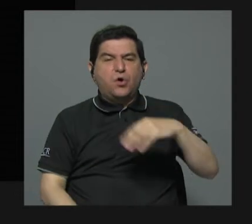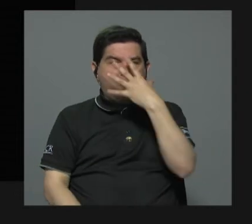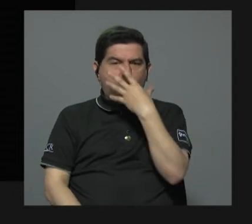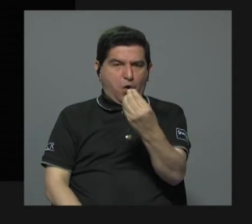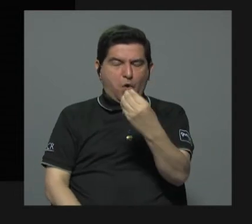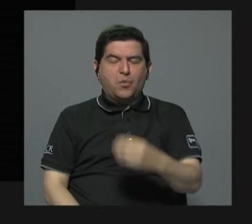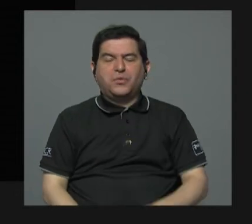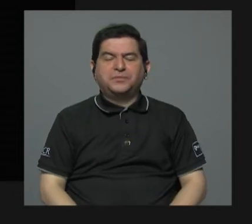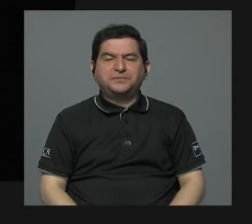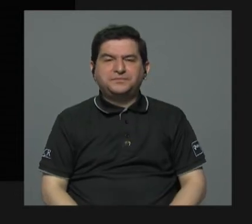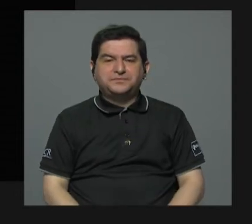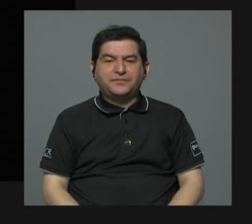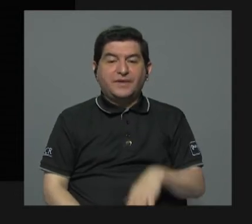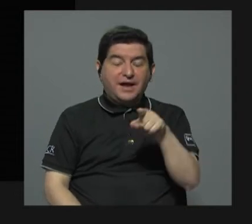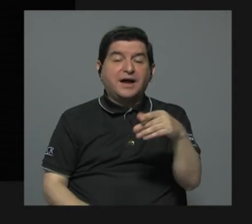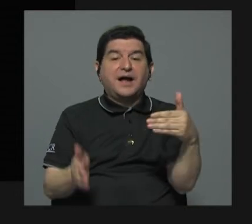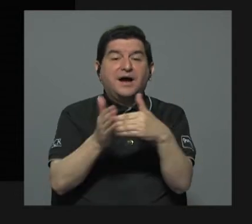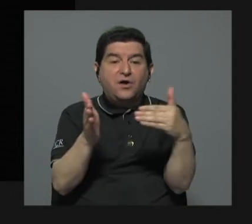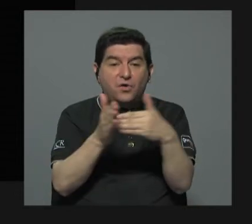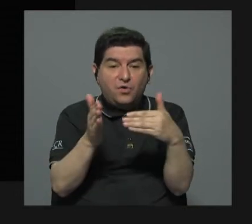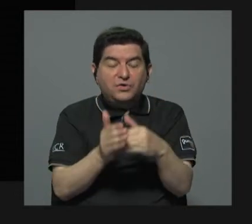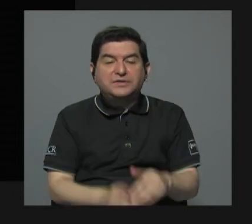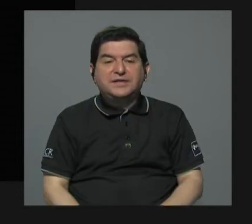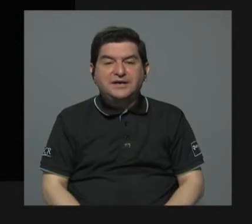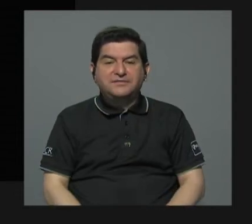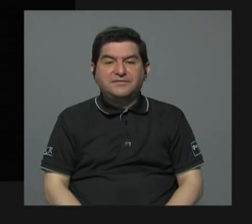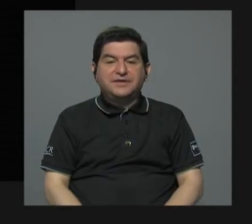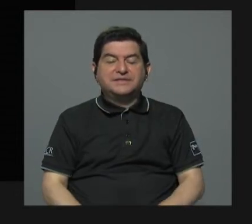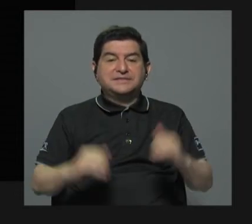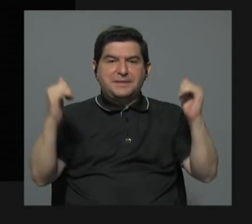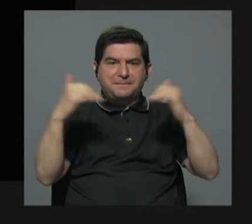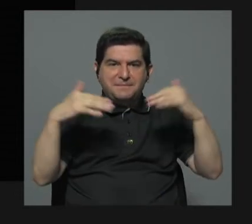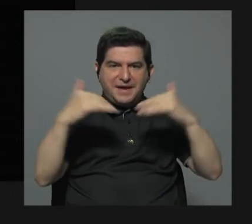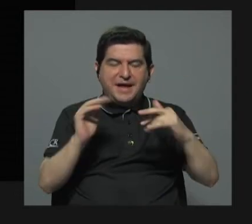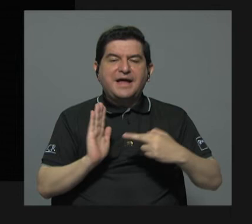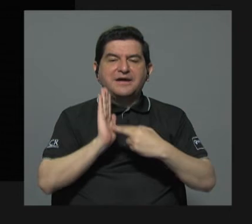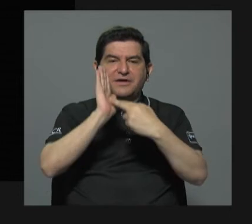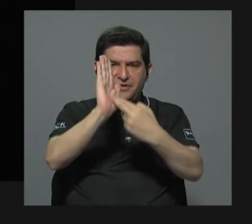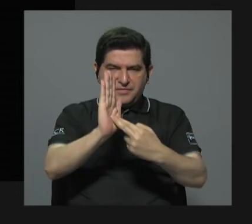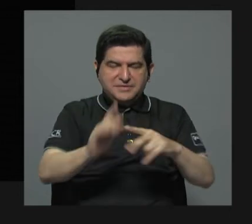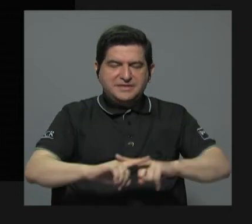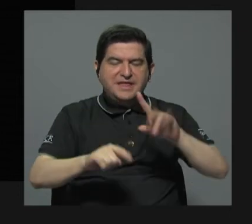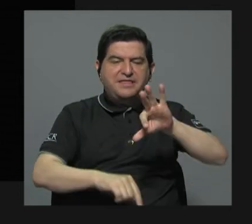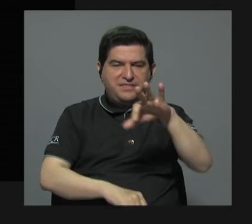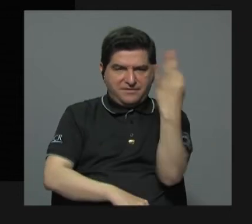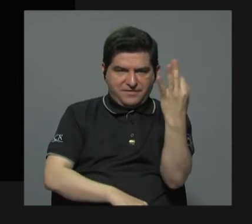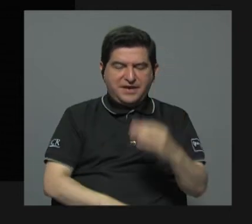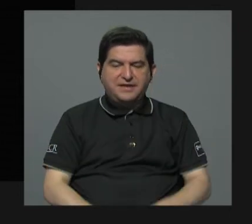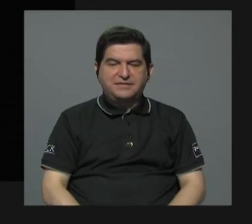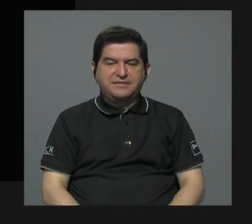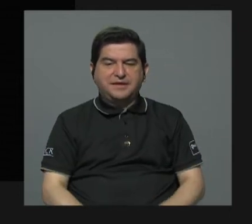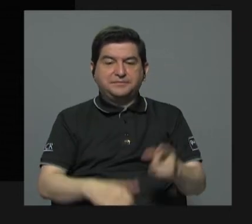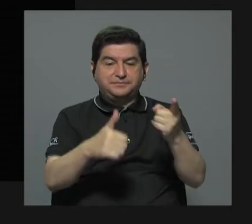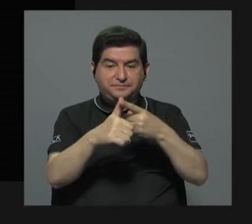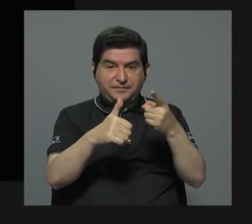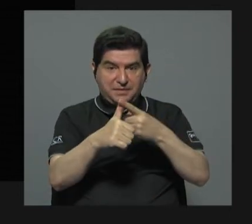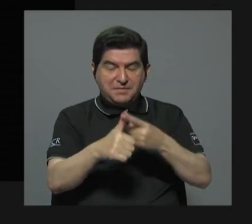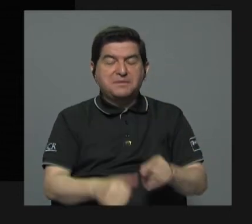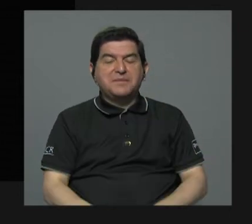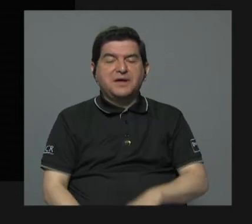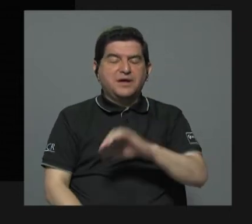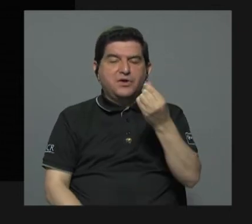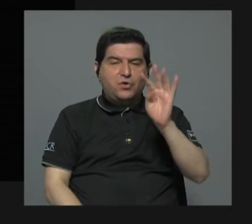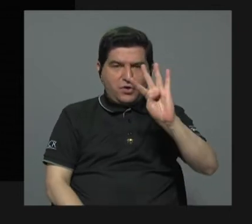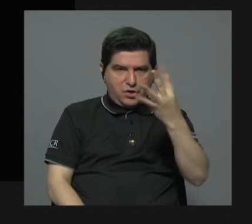vemos es, pues, otra vez la convención pictográfica para guerra, pero representada de otra manera. En el primer y cuarto cuartel, aquí